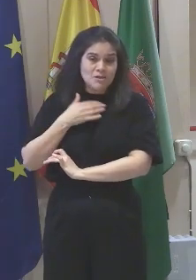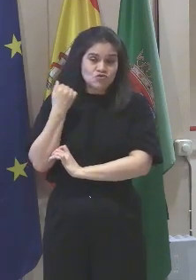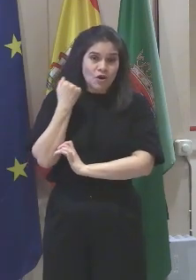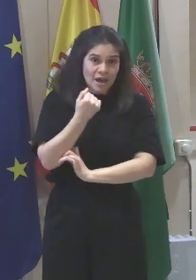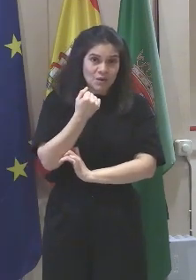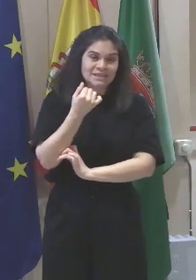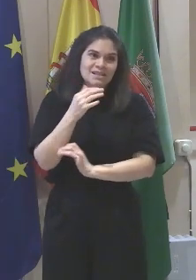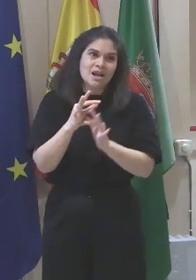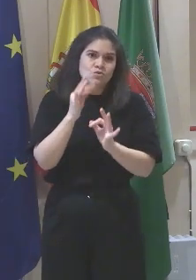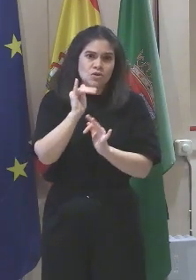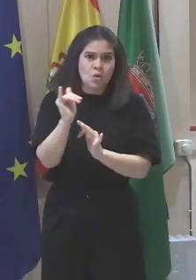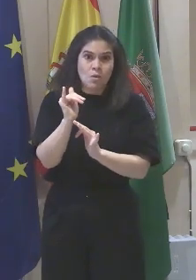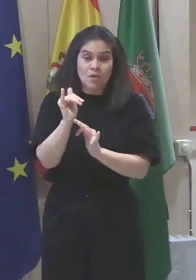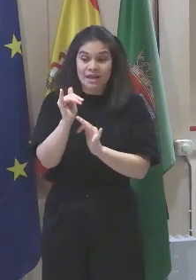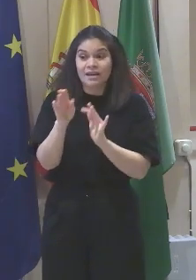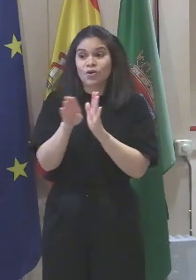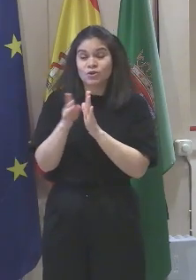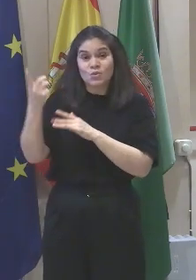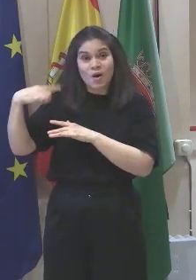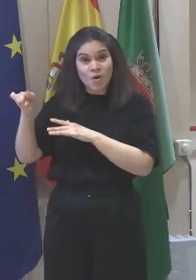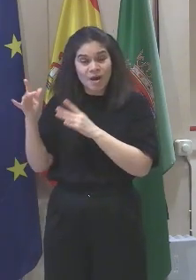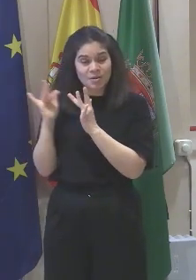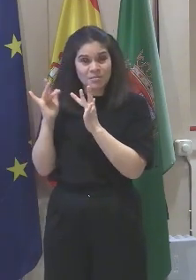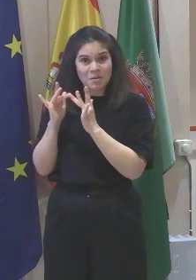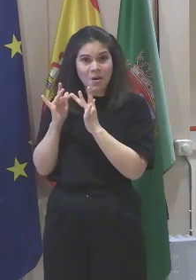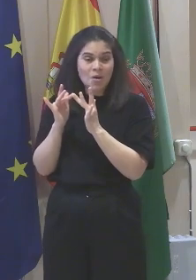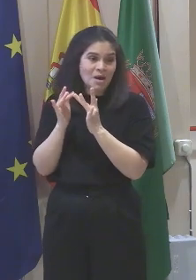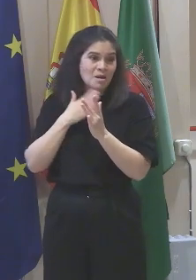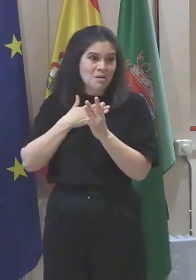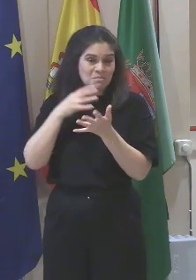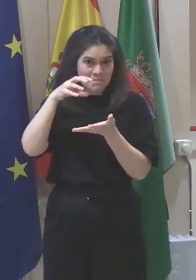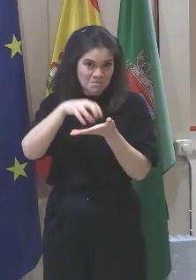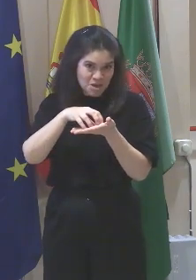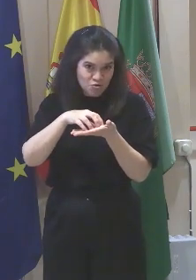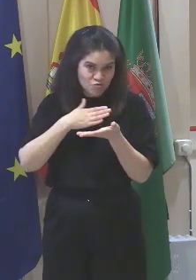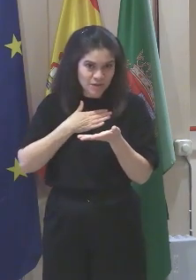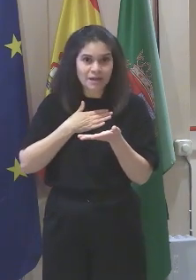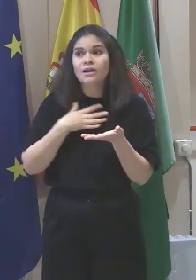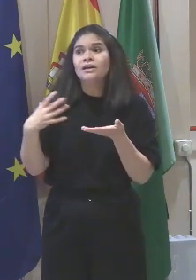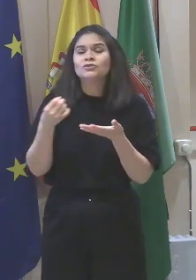de tener a muchos de ellos en la consulta. Y con esto es todo. Muchas gracias.